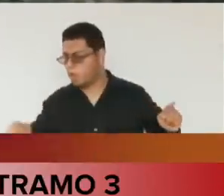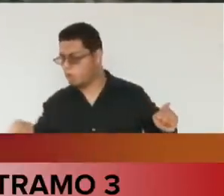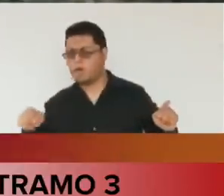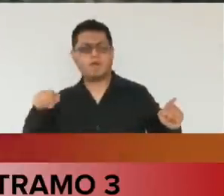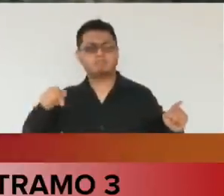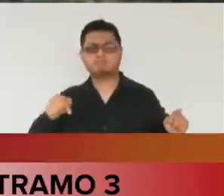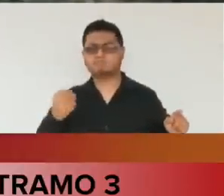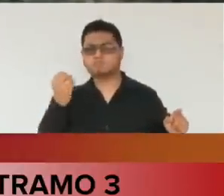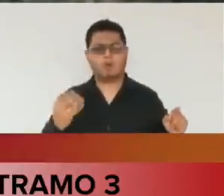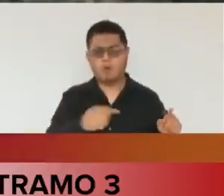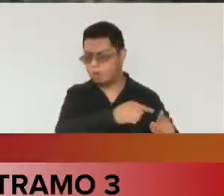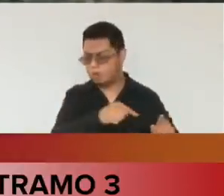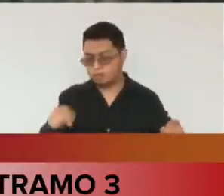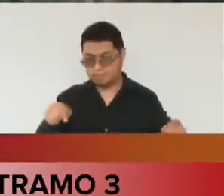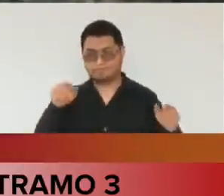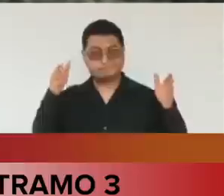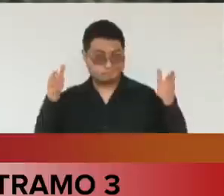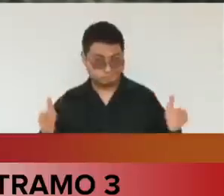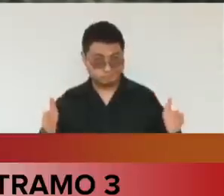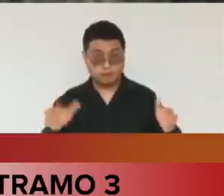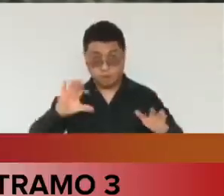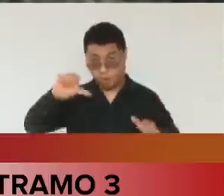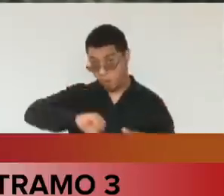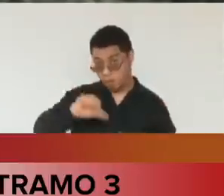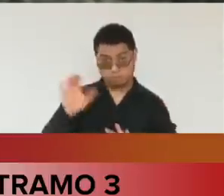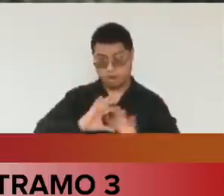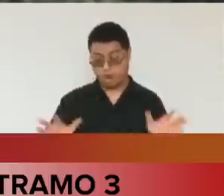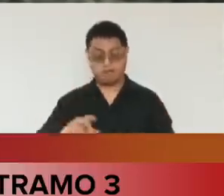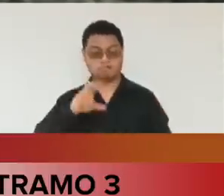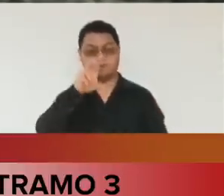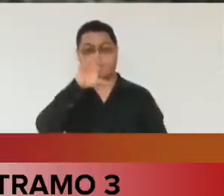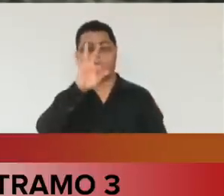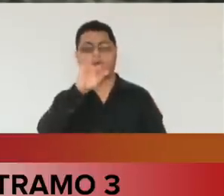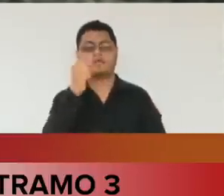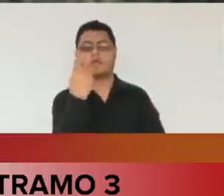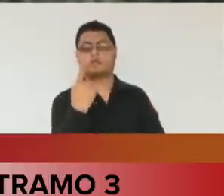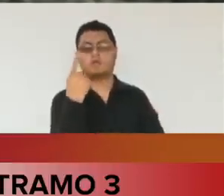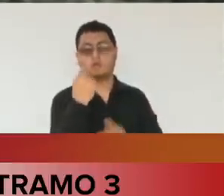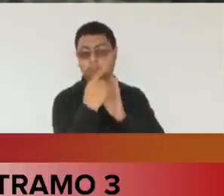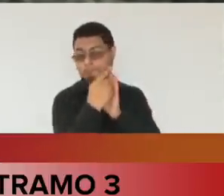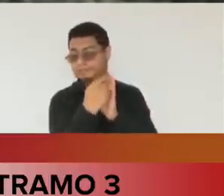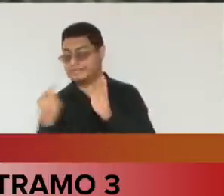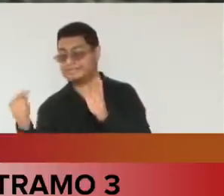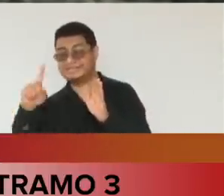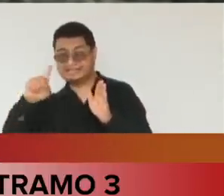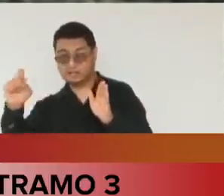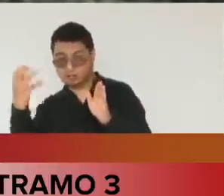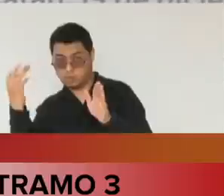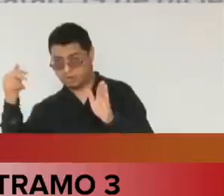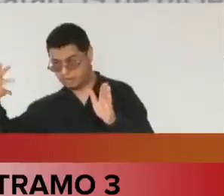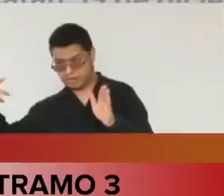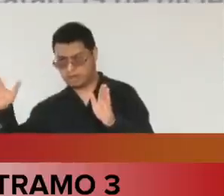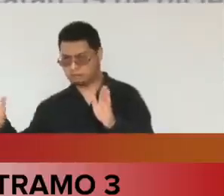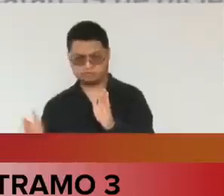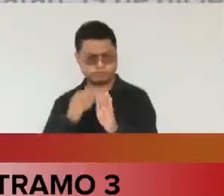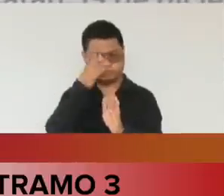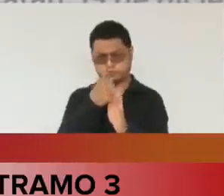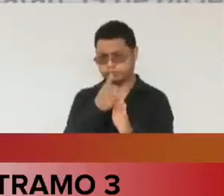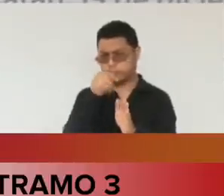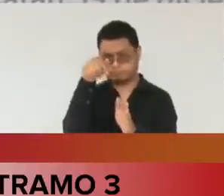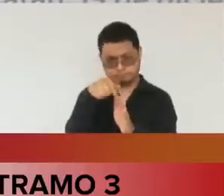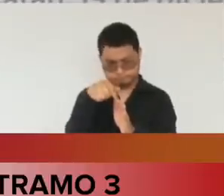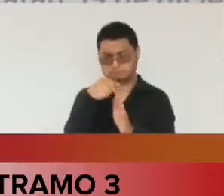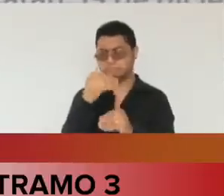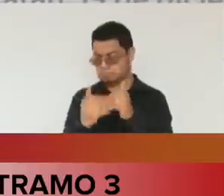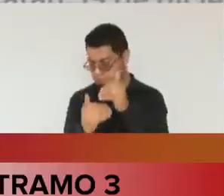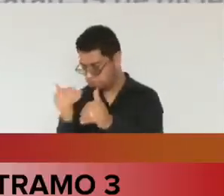de obra, informar igualmente que a día de hoy estamos trabajando en 41 de los 157 kilómetros que componen el tramo. Refrendando el